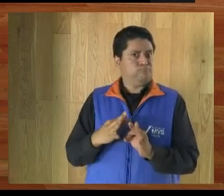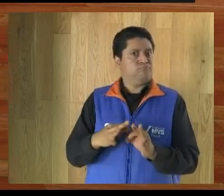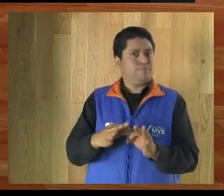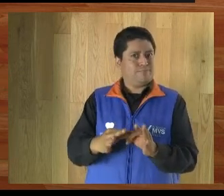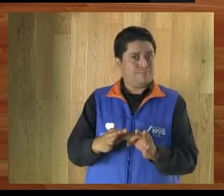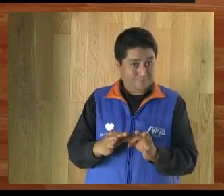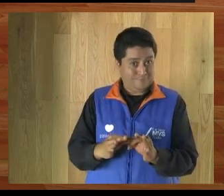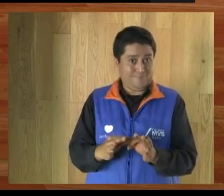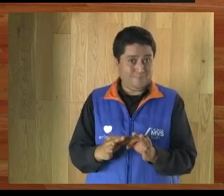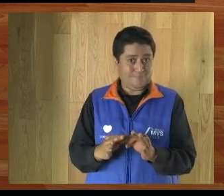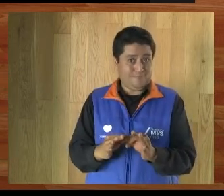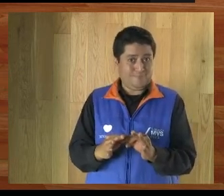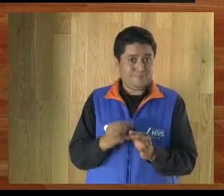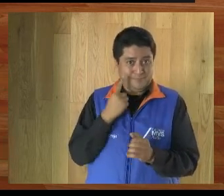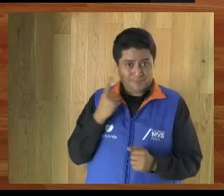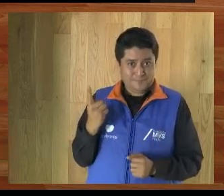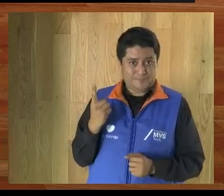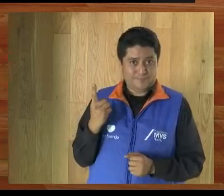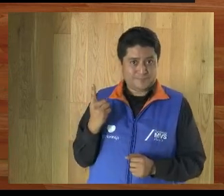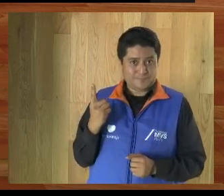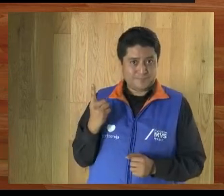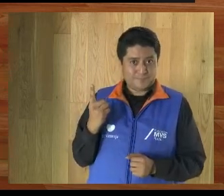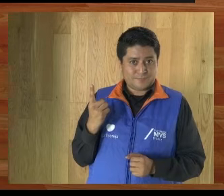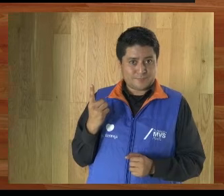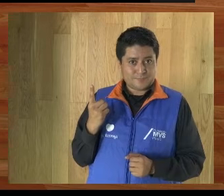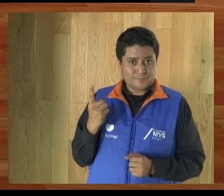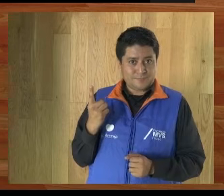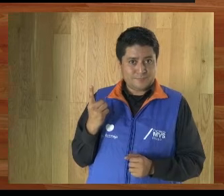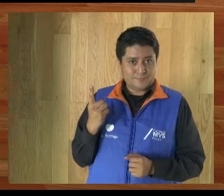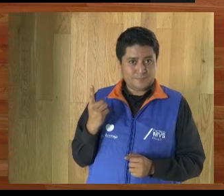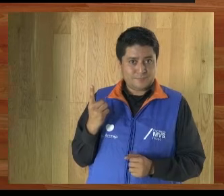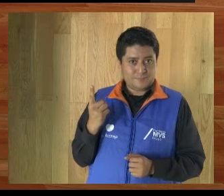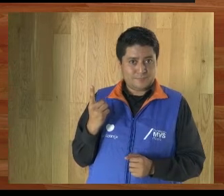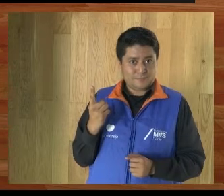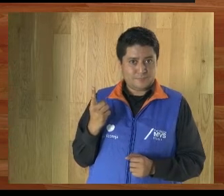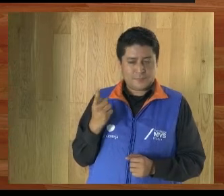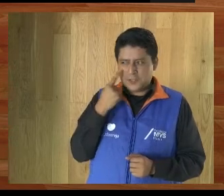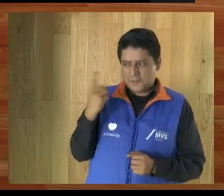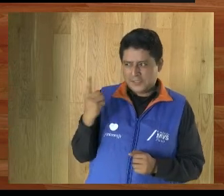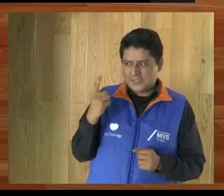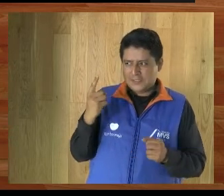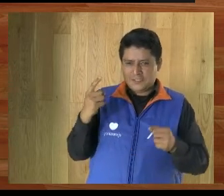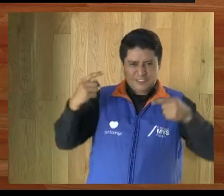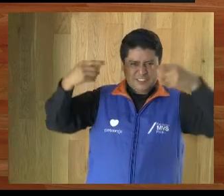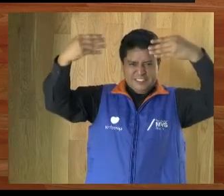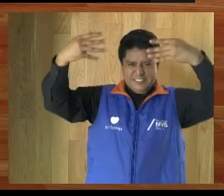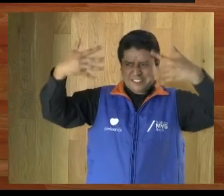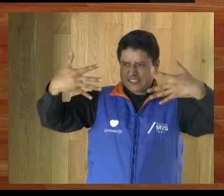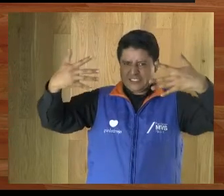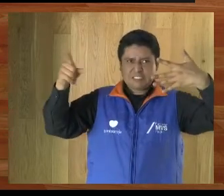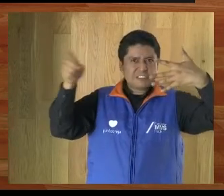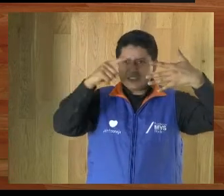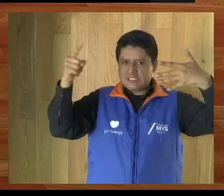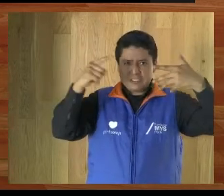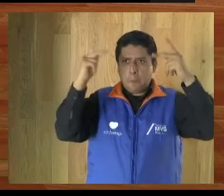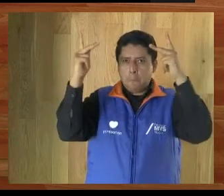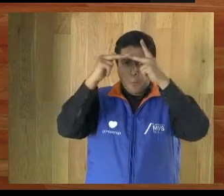Entonces, vemos aquí que generalmente casi coincidan, ¿no? Las que trabajan mejor la responsabilidad